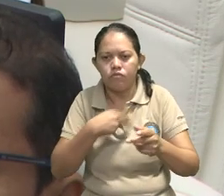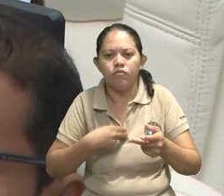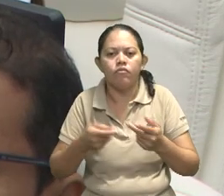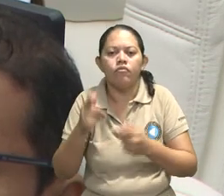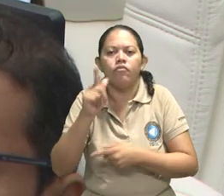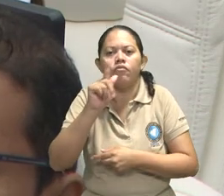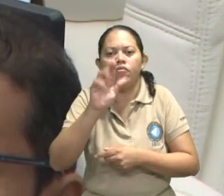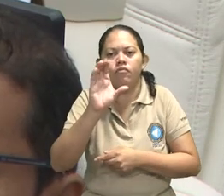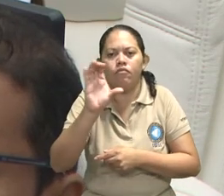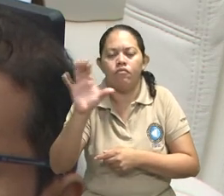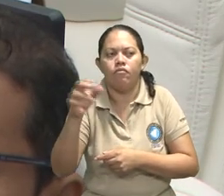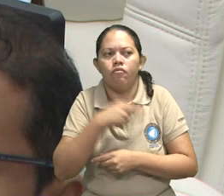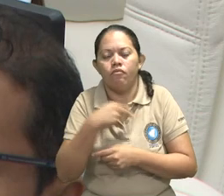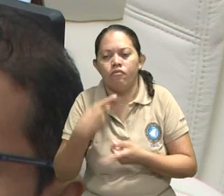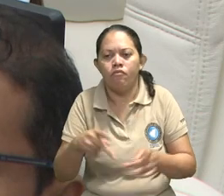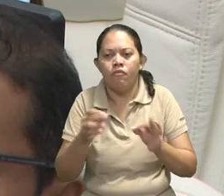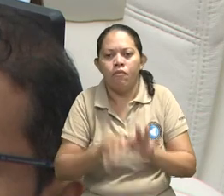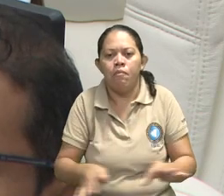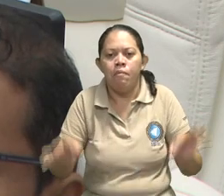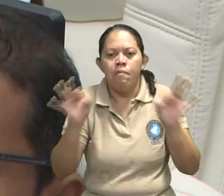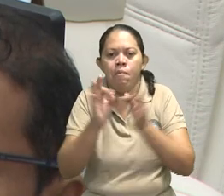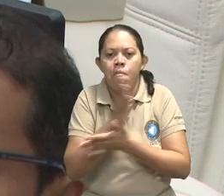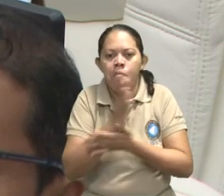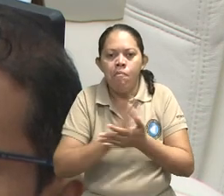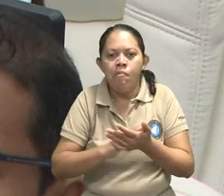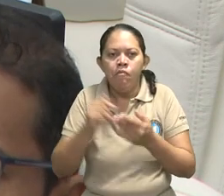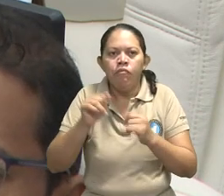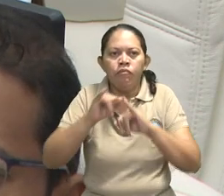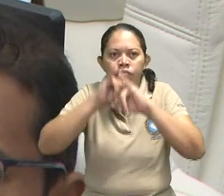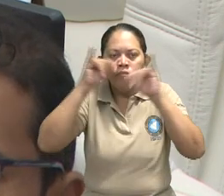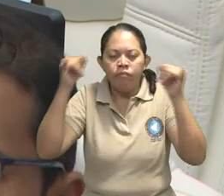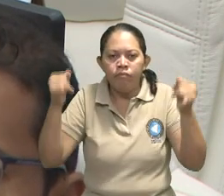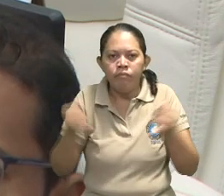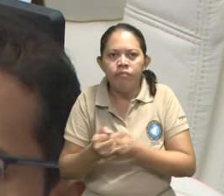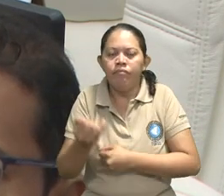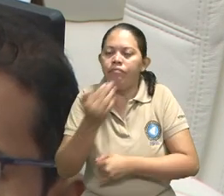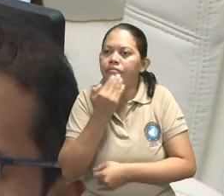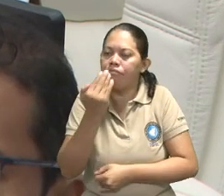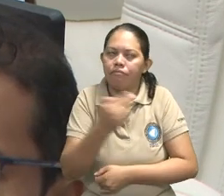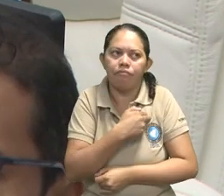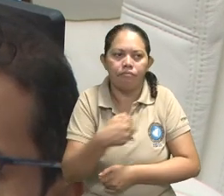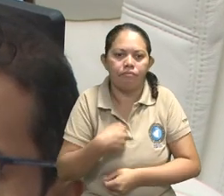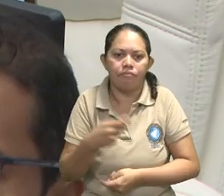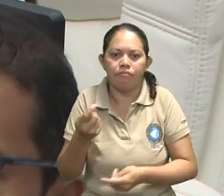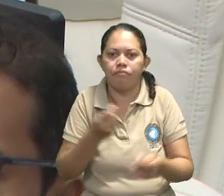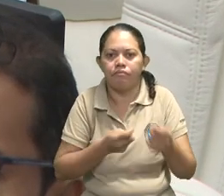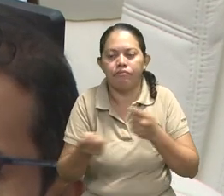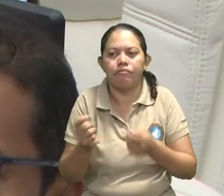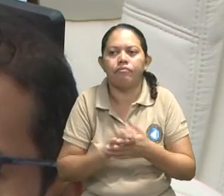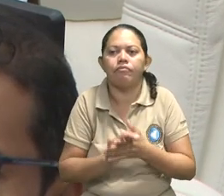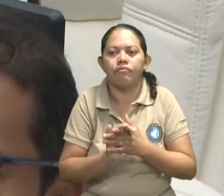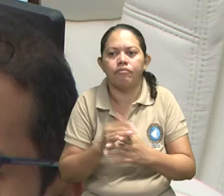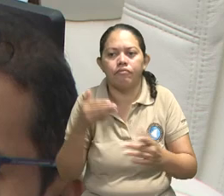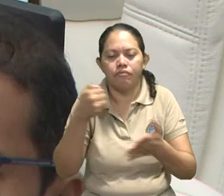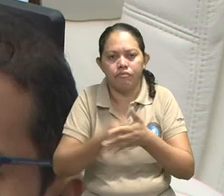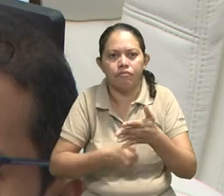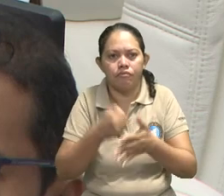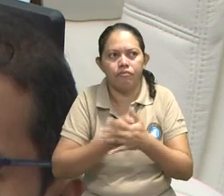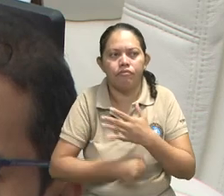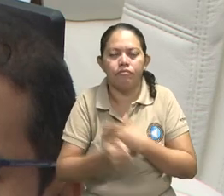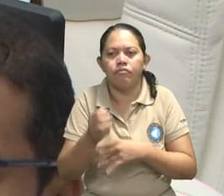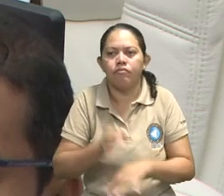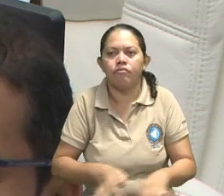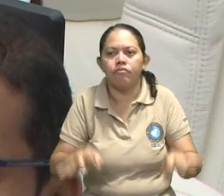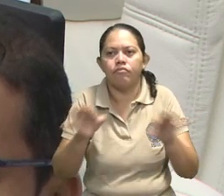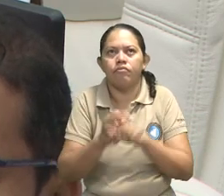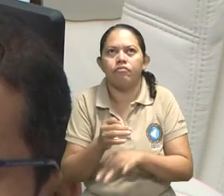de telecomunicaciones, tanto nacionales como internacionales. De igual manera, el ente regulador promoverá la competencia y la